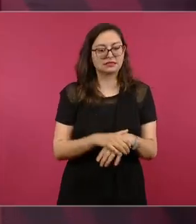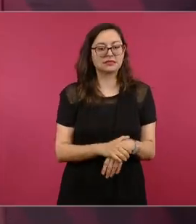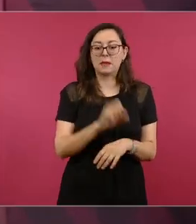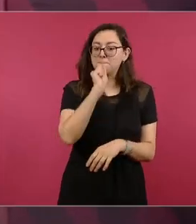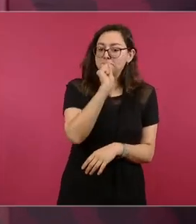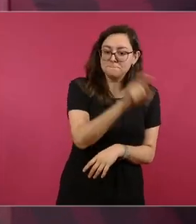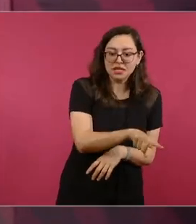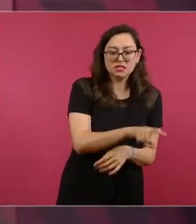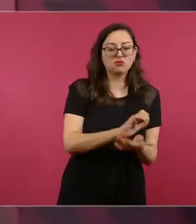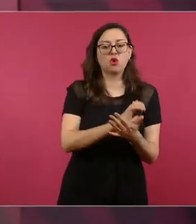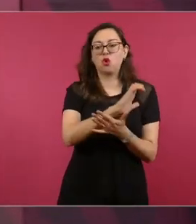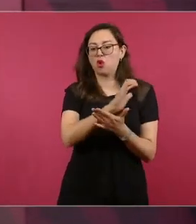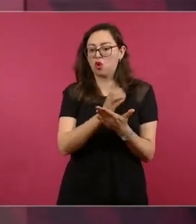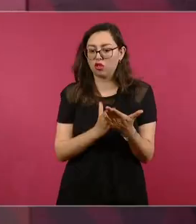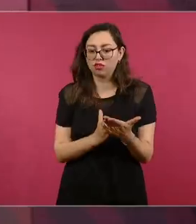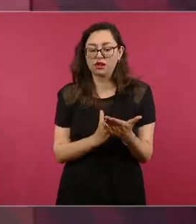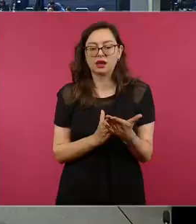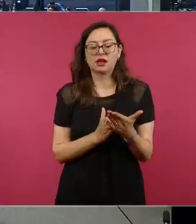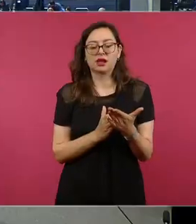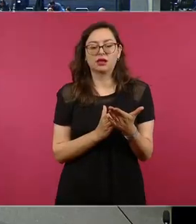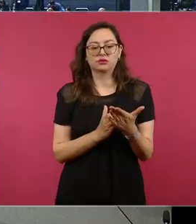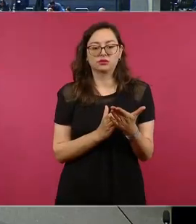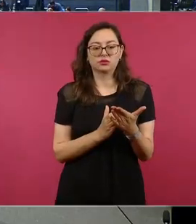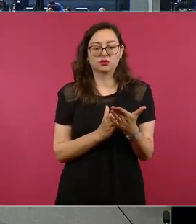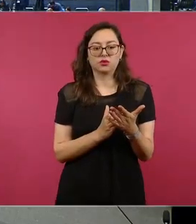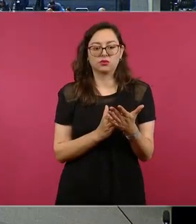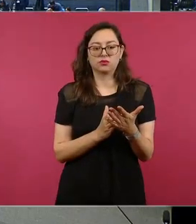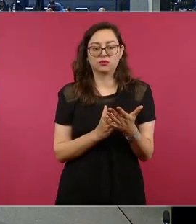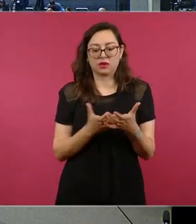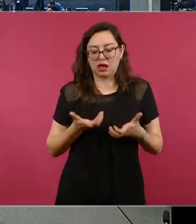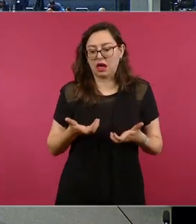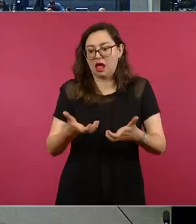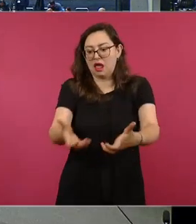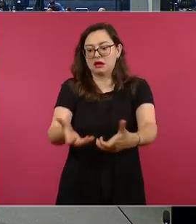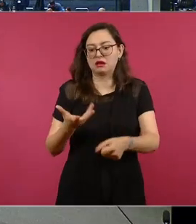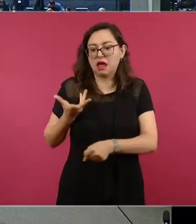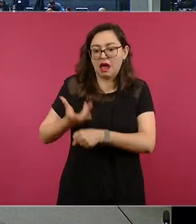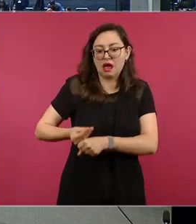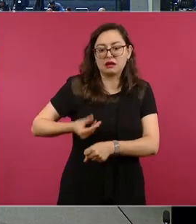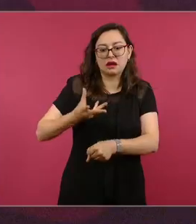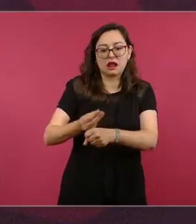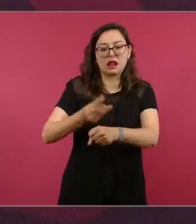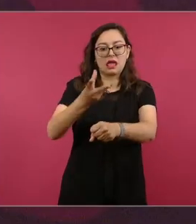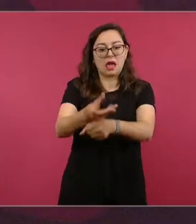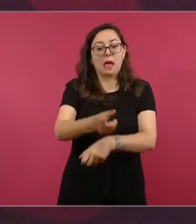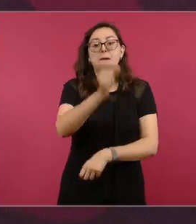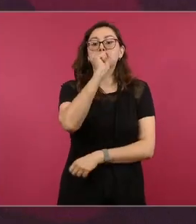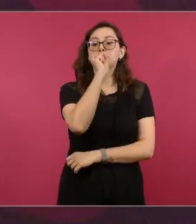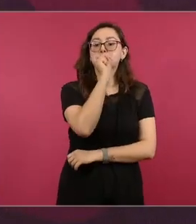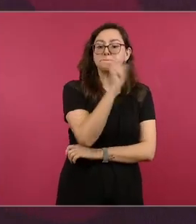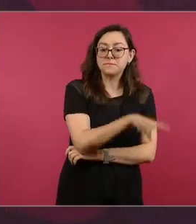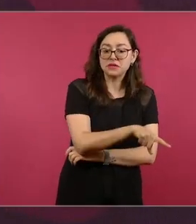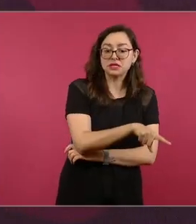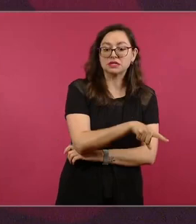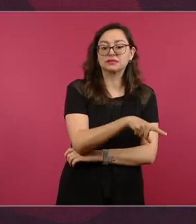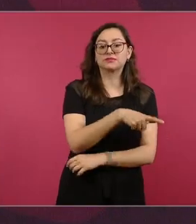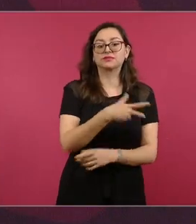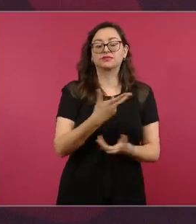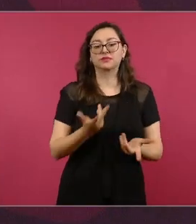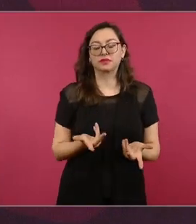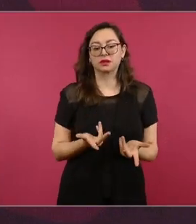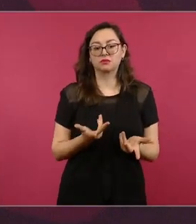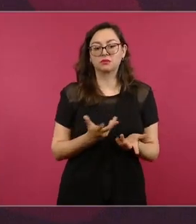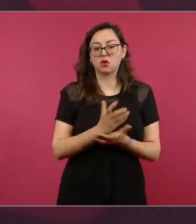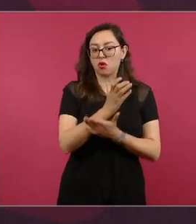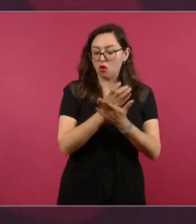los mismos del mantenimiento de carreteras los mismos de las concesiones